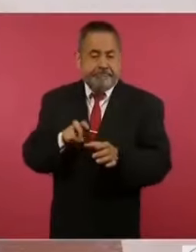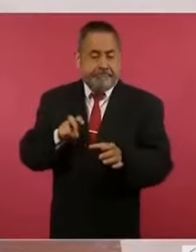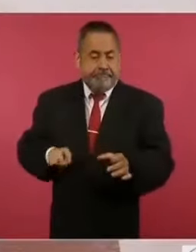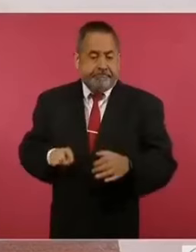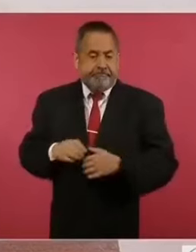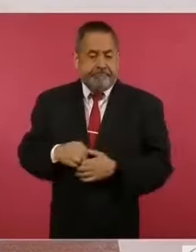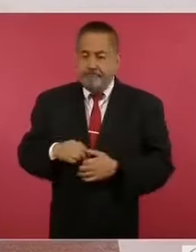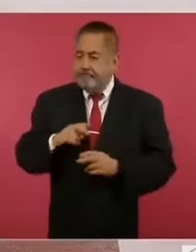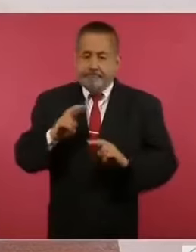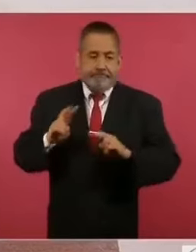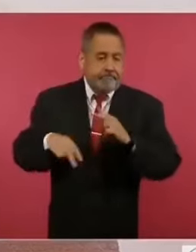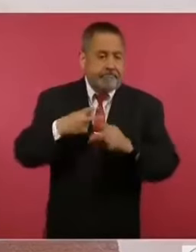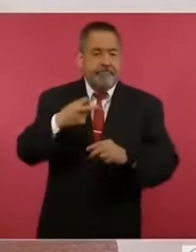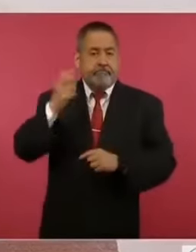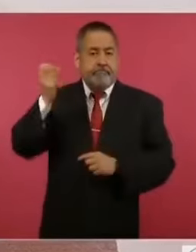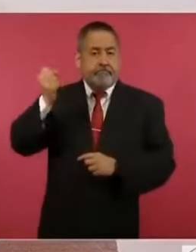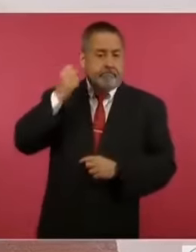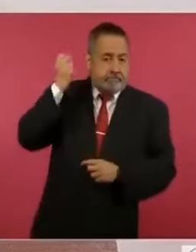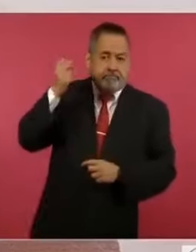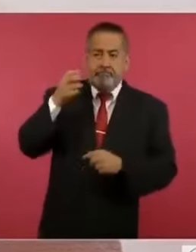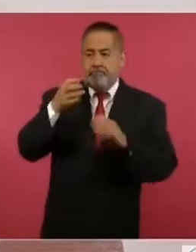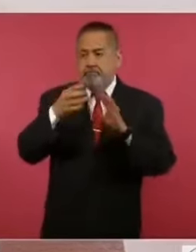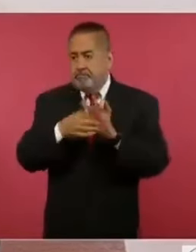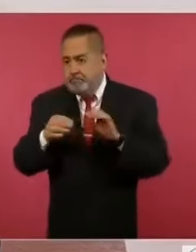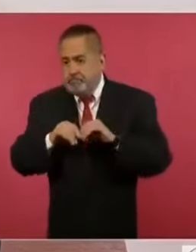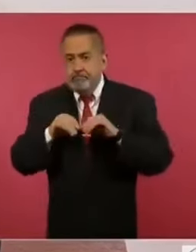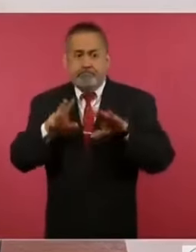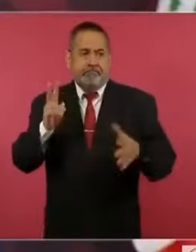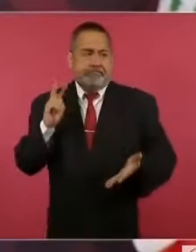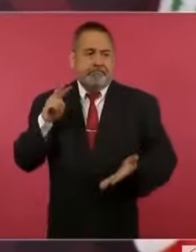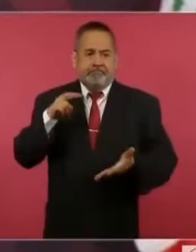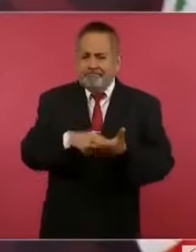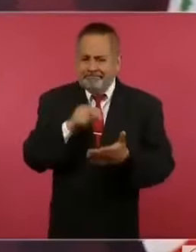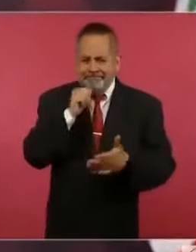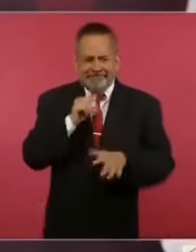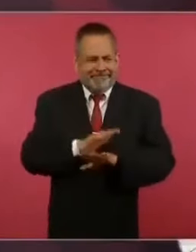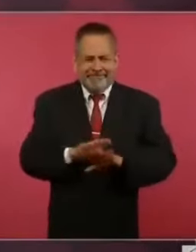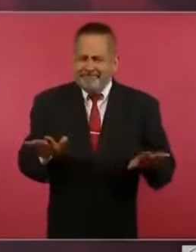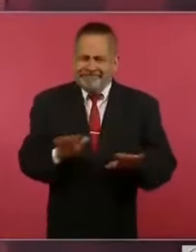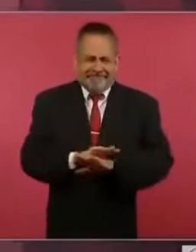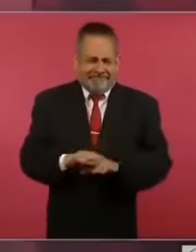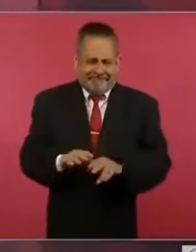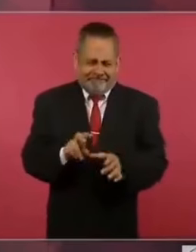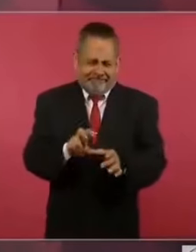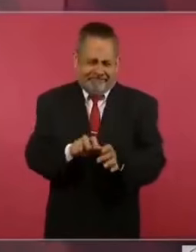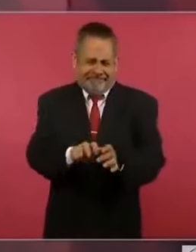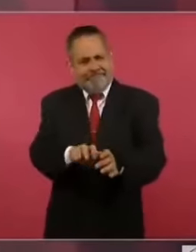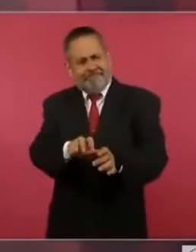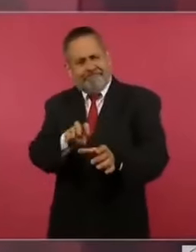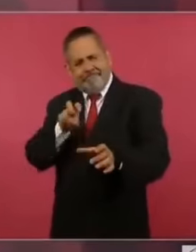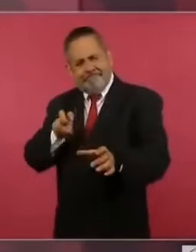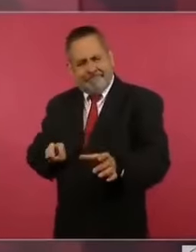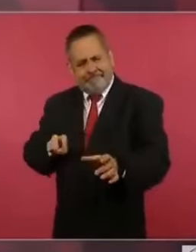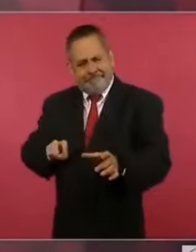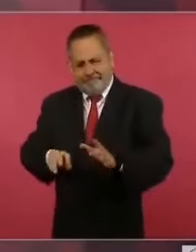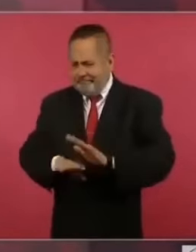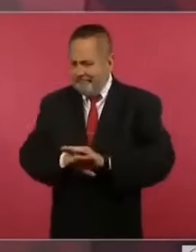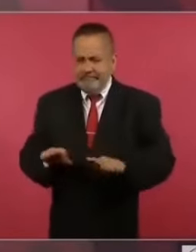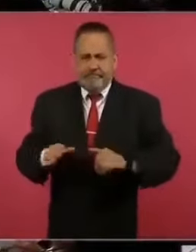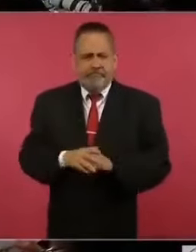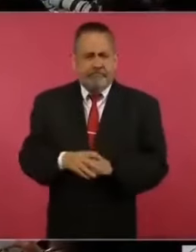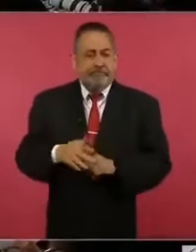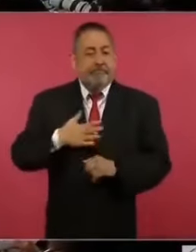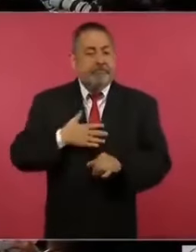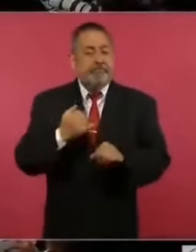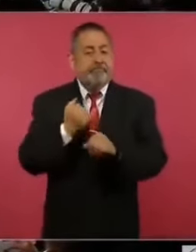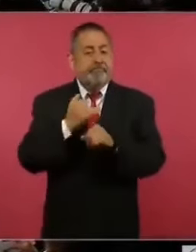a ningún foro a ninguna conferencia no voy a tener red